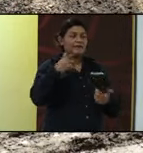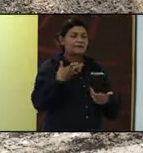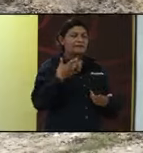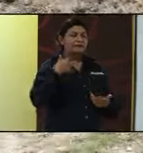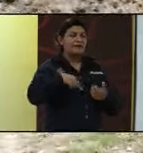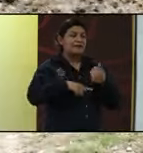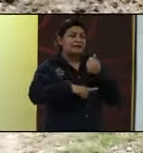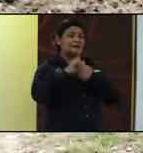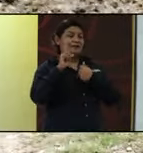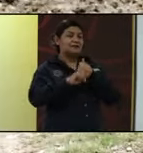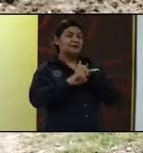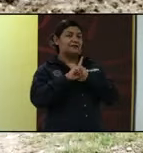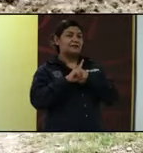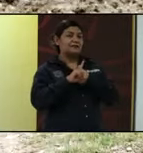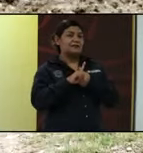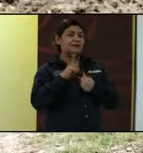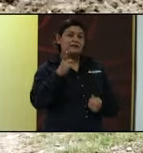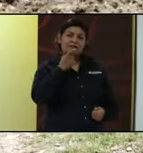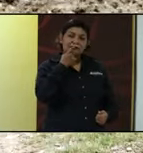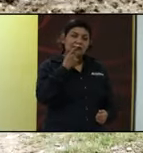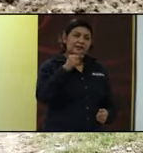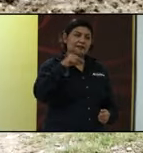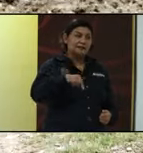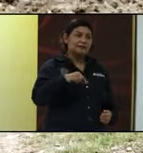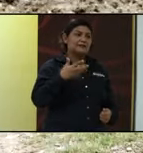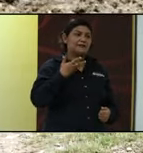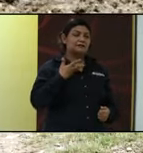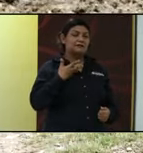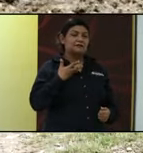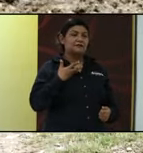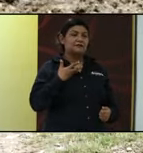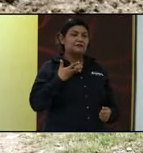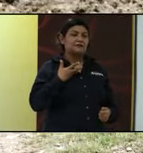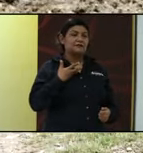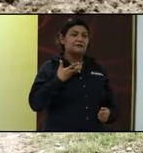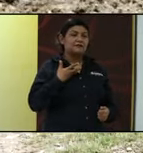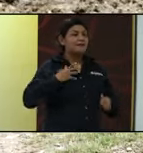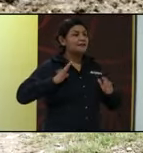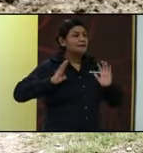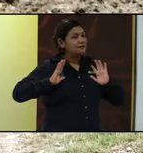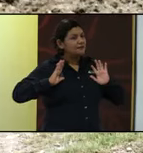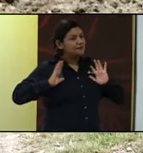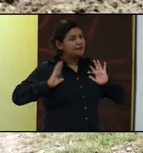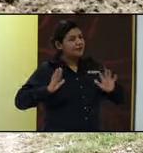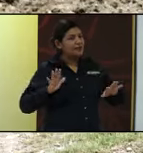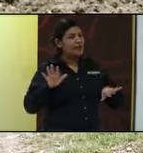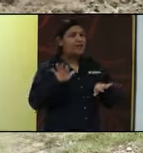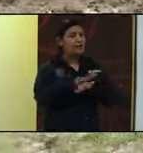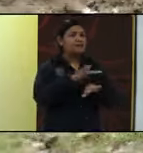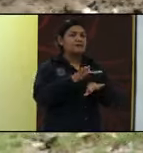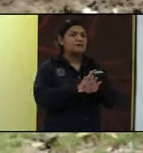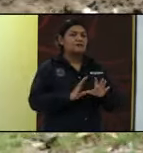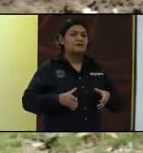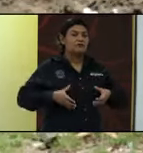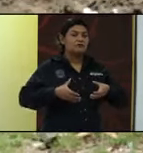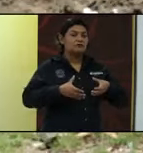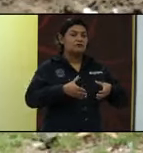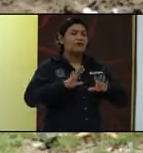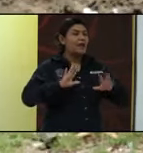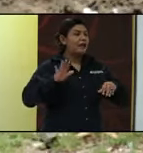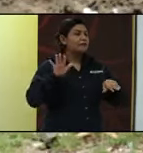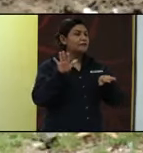esta problemática. Quiero comentarles que a este momento ya las líneas se cambiaron, las que estuvieron un